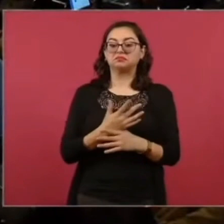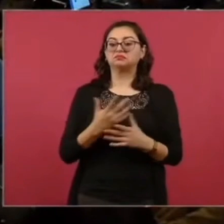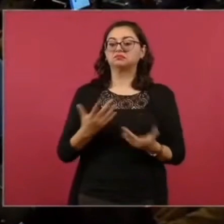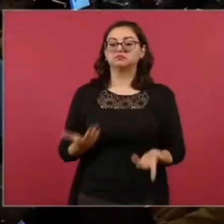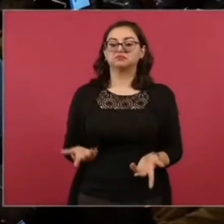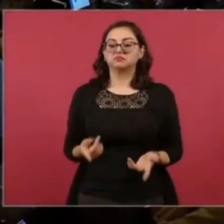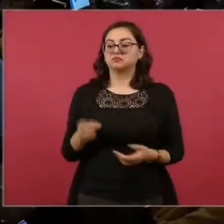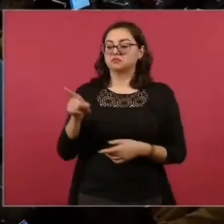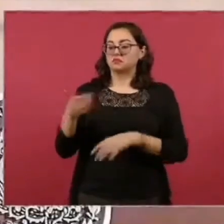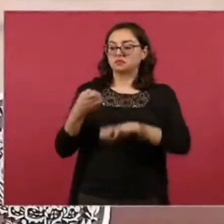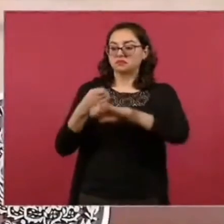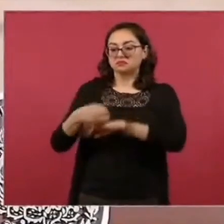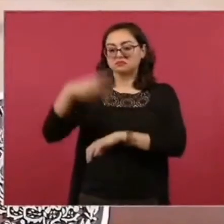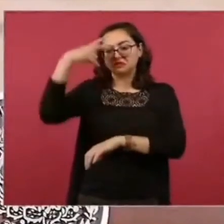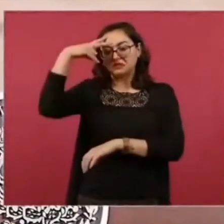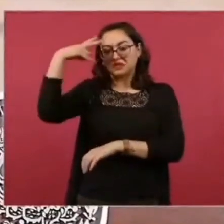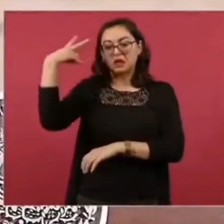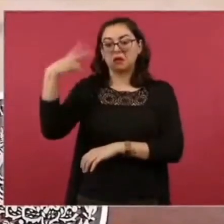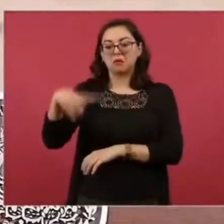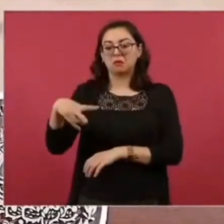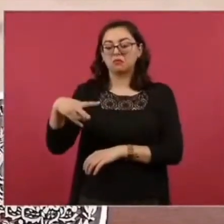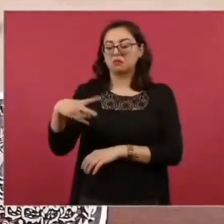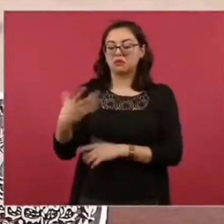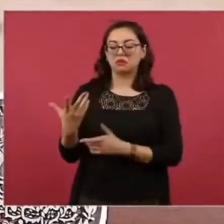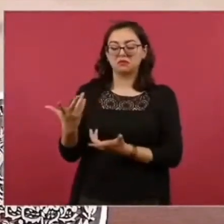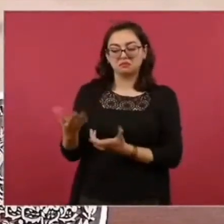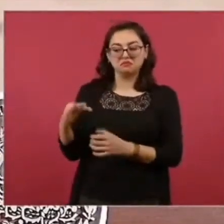aunque, ¿cómo dijo?